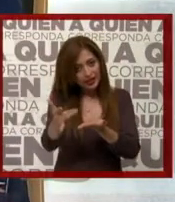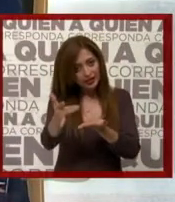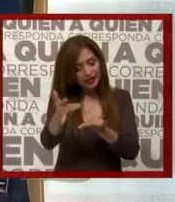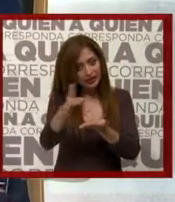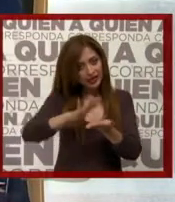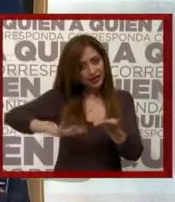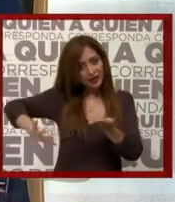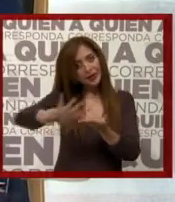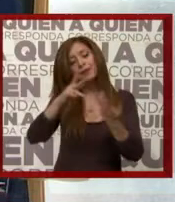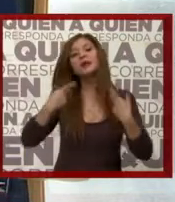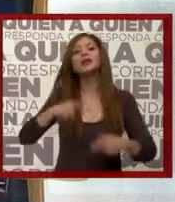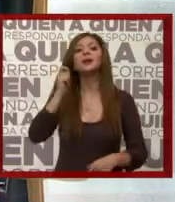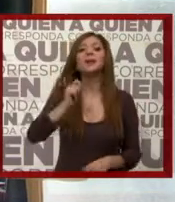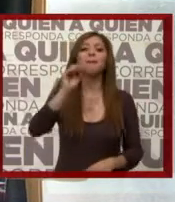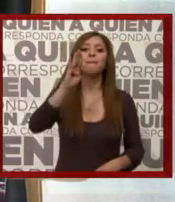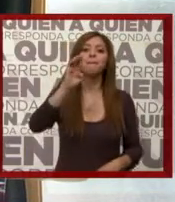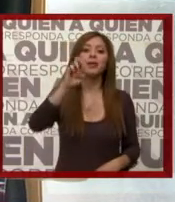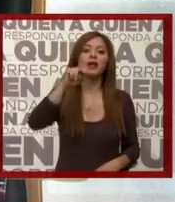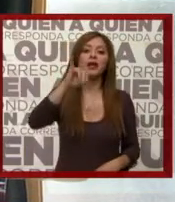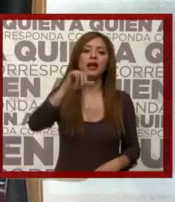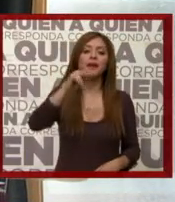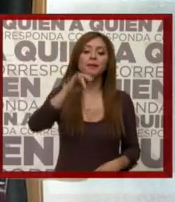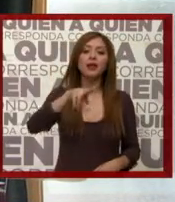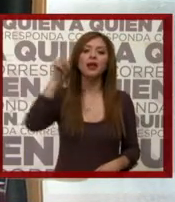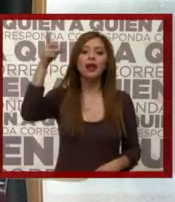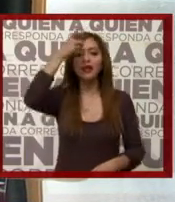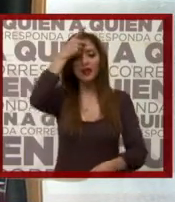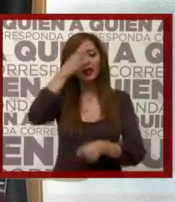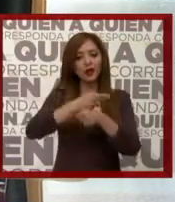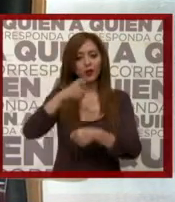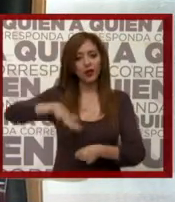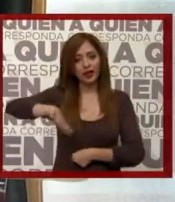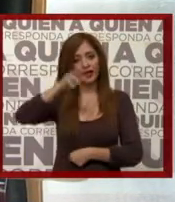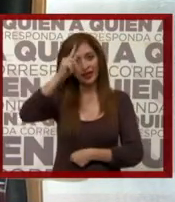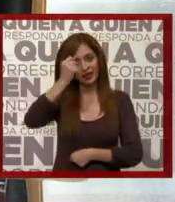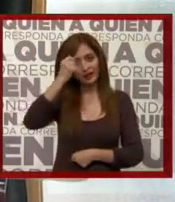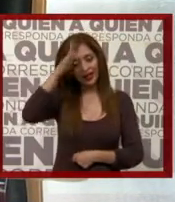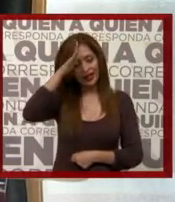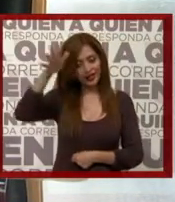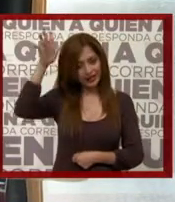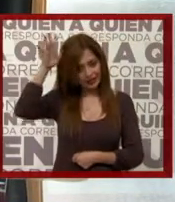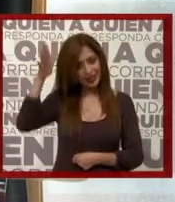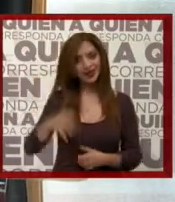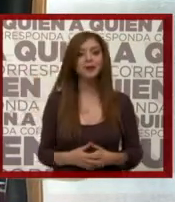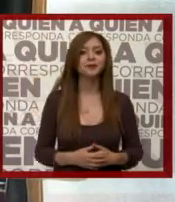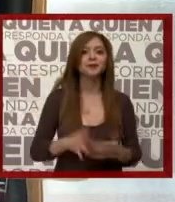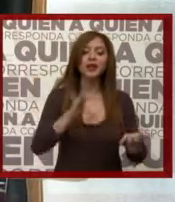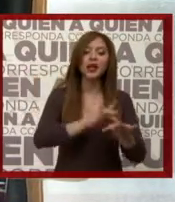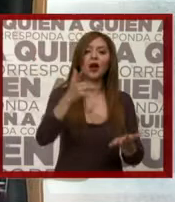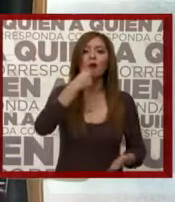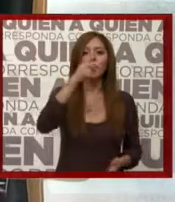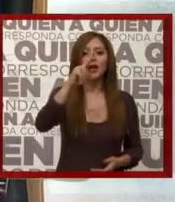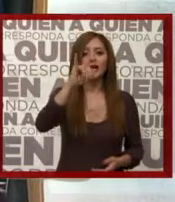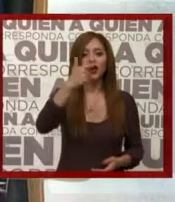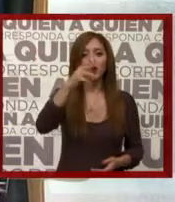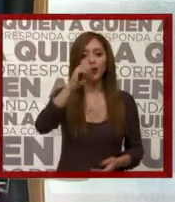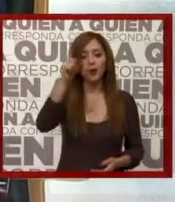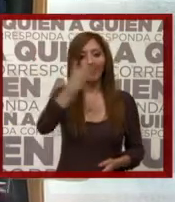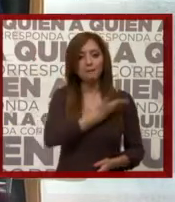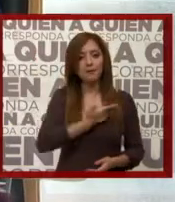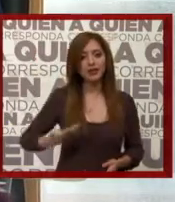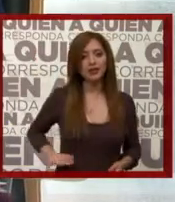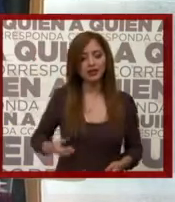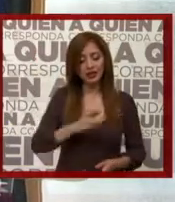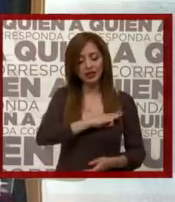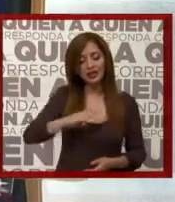todos ustedes a Benjamín Salinas Sada, director general de Televisión Azteca. Mil gracias, Rigoberto del Mazo Garduño, presidente municipal